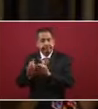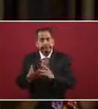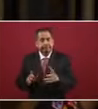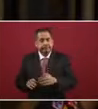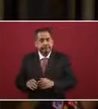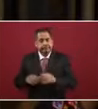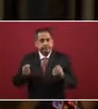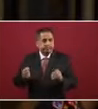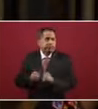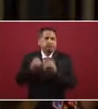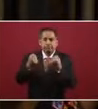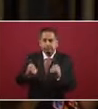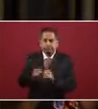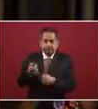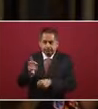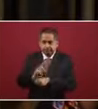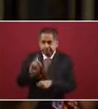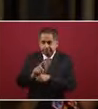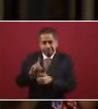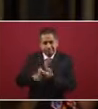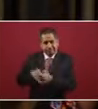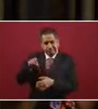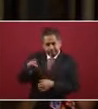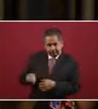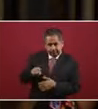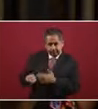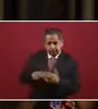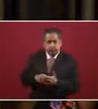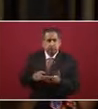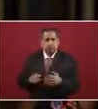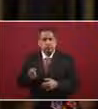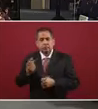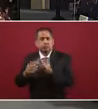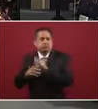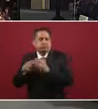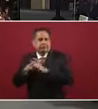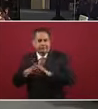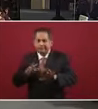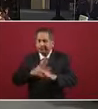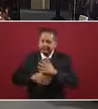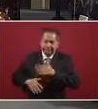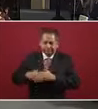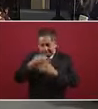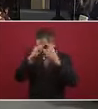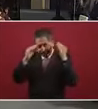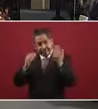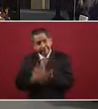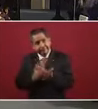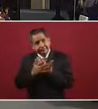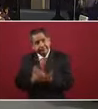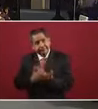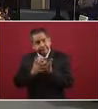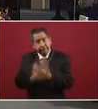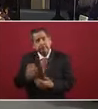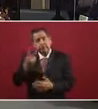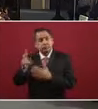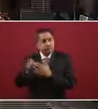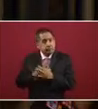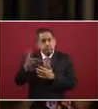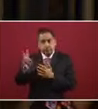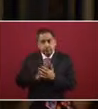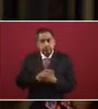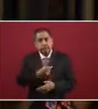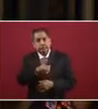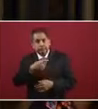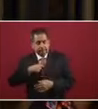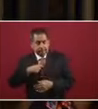de confrontación diaria en ese sitio. Por un lado, los migrantes están cansados de estar esperando por 2 meses, casi 3 meses, a que les den